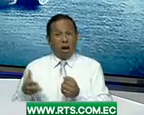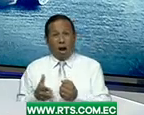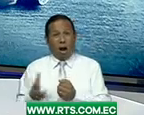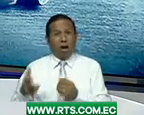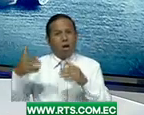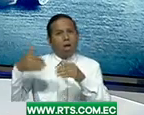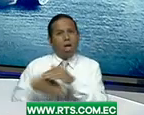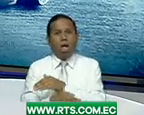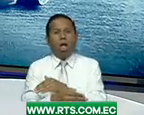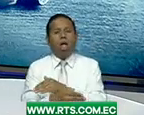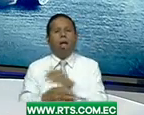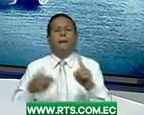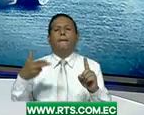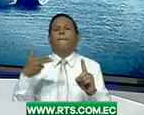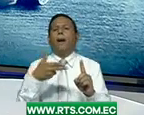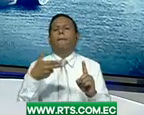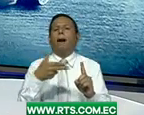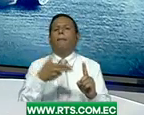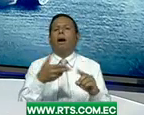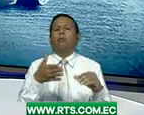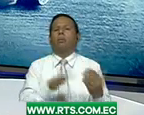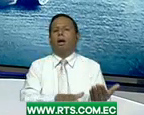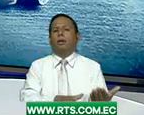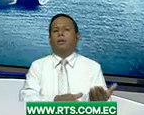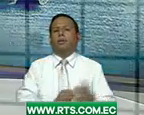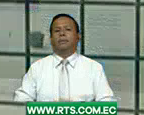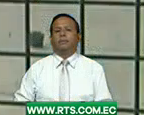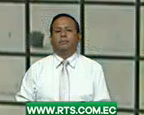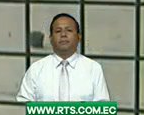residencial aprovechando el ingreso de un vehículo.